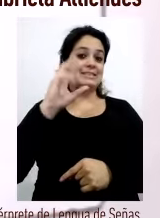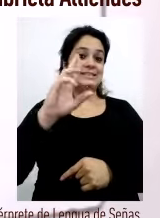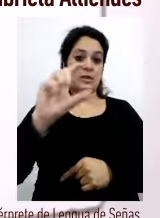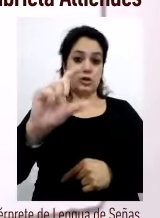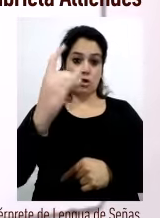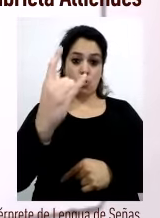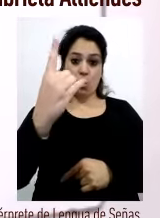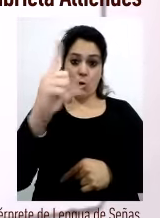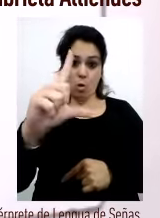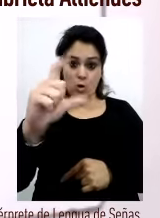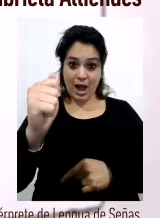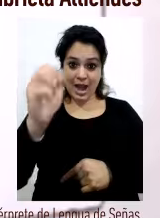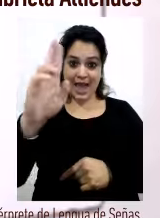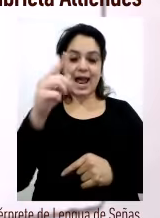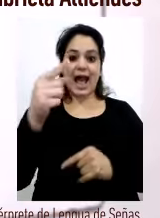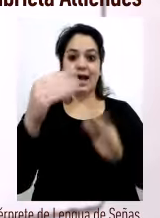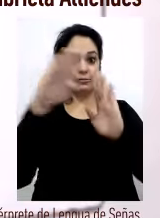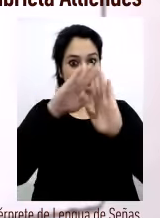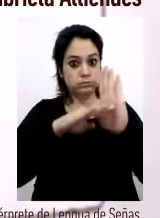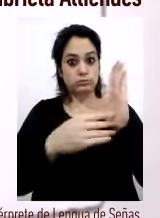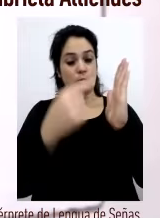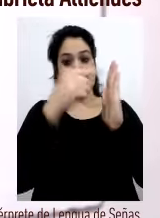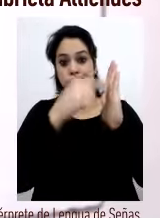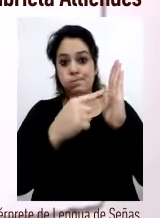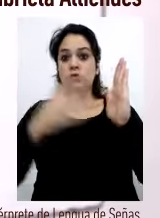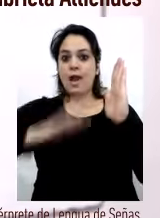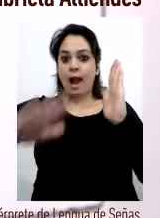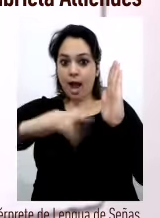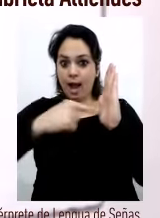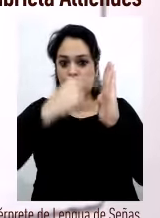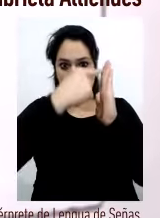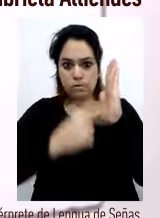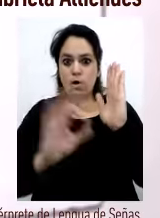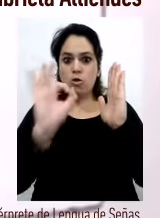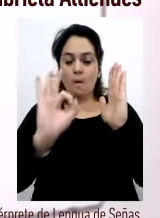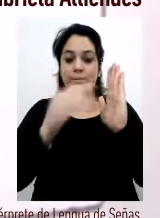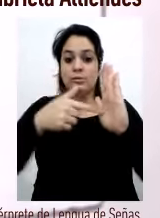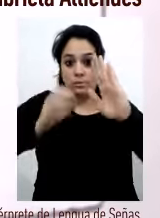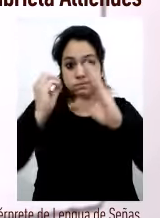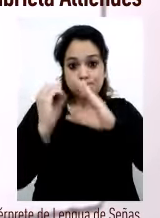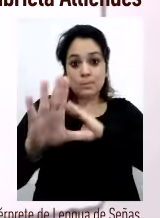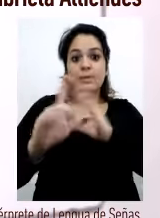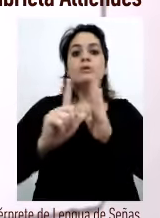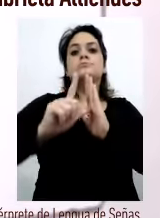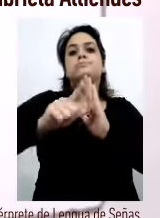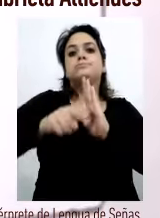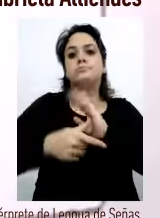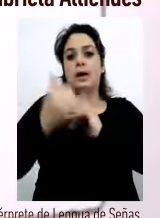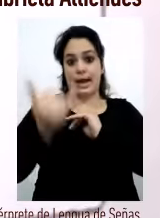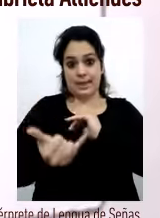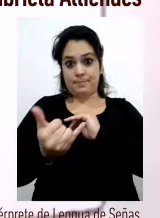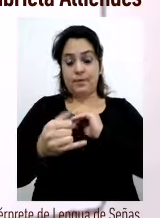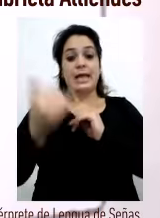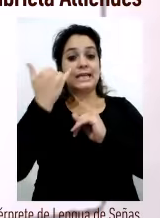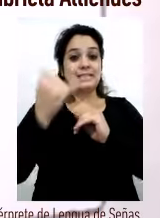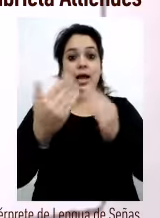argentina.gov.ar/circular, siguiendo las instrucciones que allí les indican, completan el formulario, lo envían y este tiene una demora. Cuando les llega